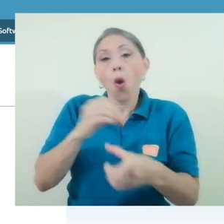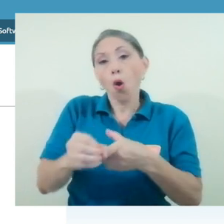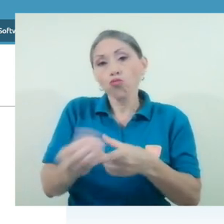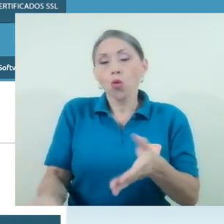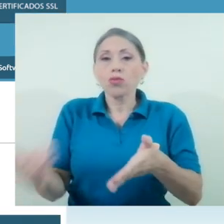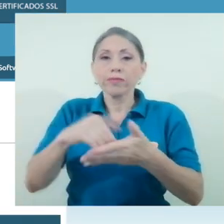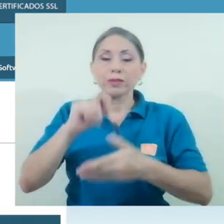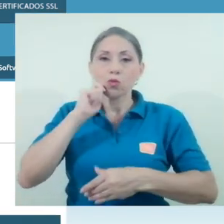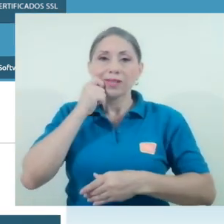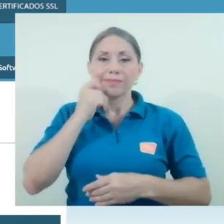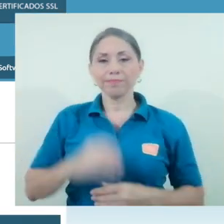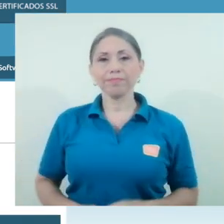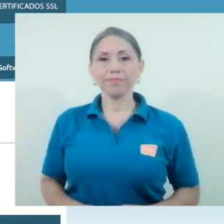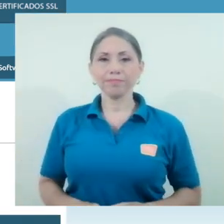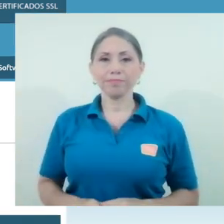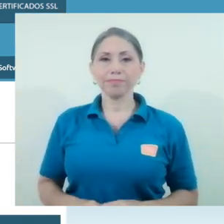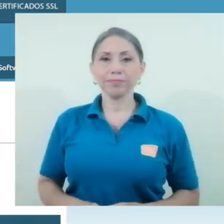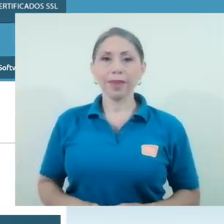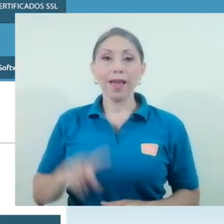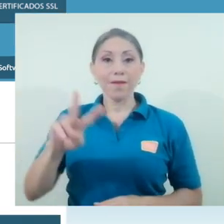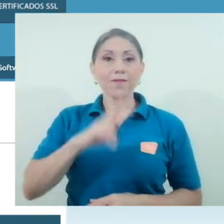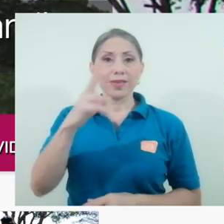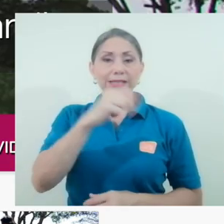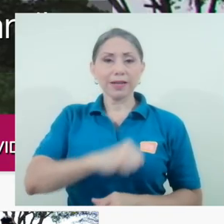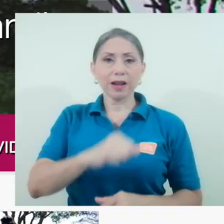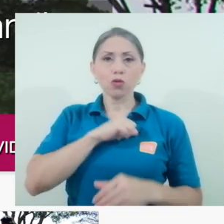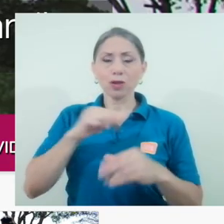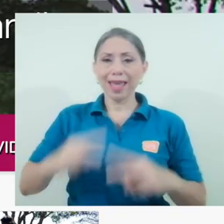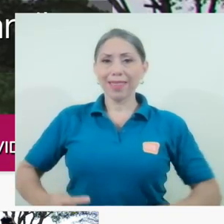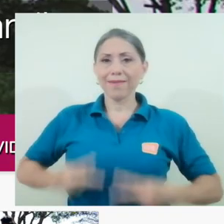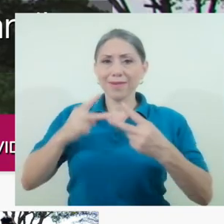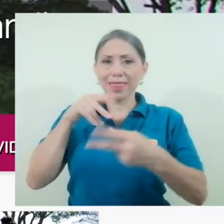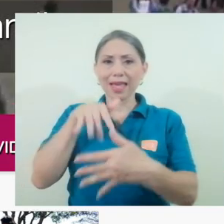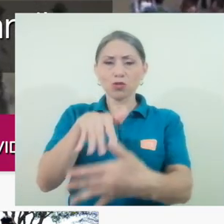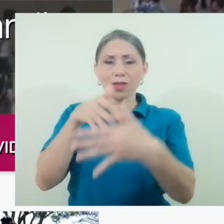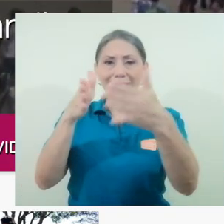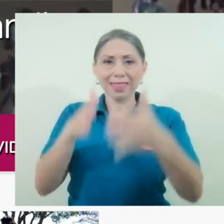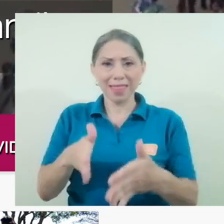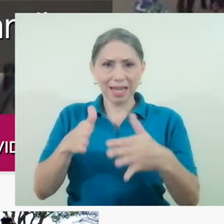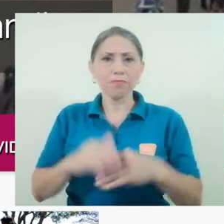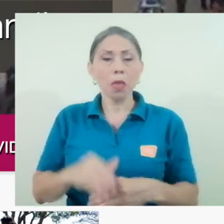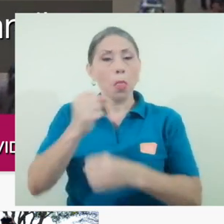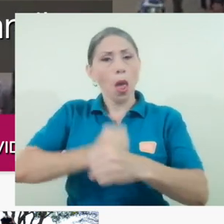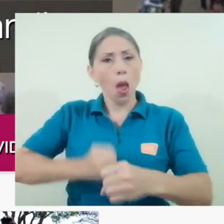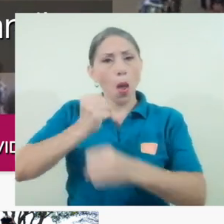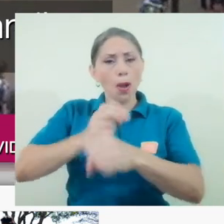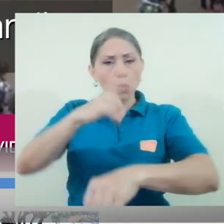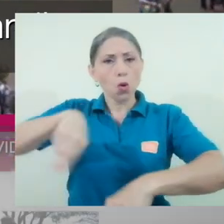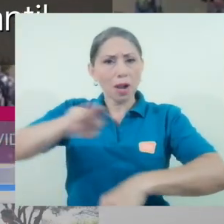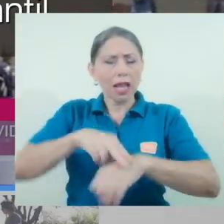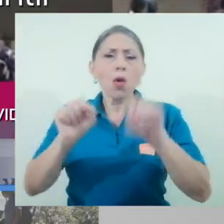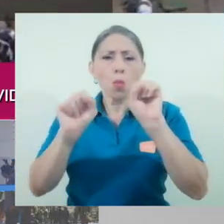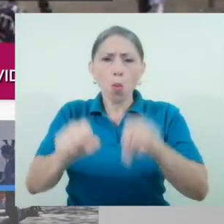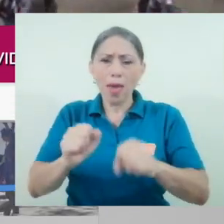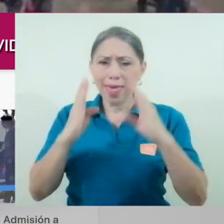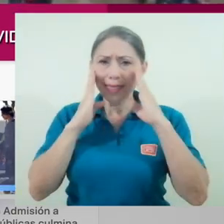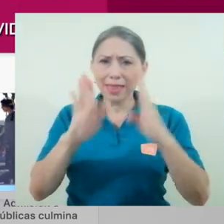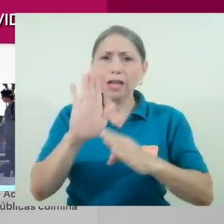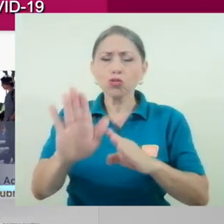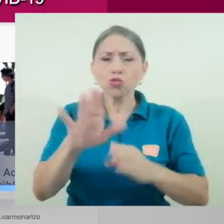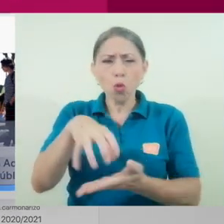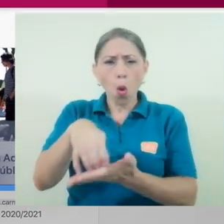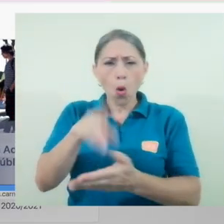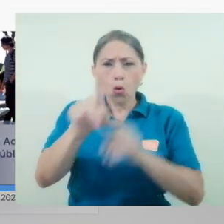reactivarse o para recuperar su contraseña. La Vicerrectoría de Vida Estudiantil trabaja con normalidad y puede atender